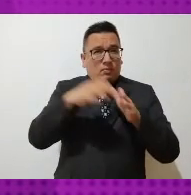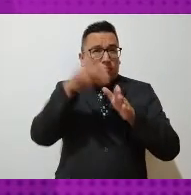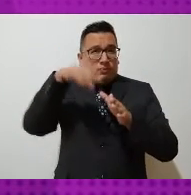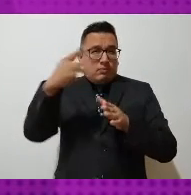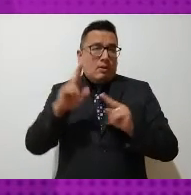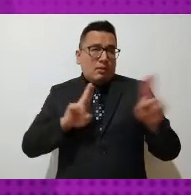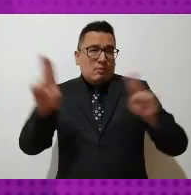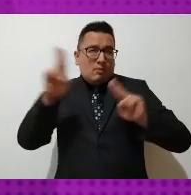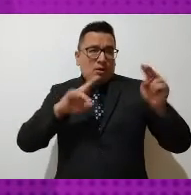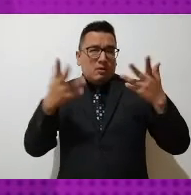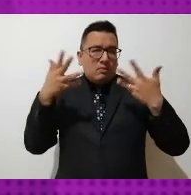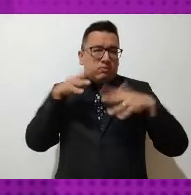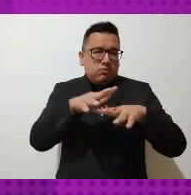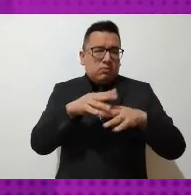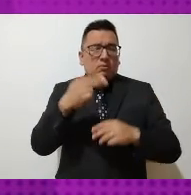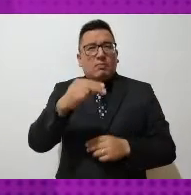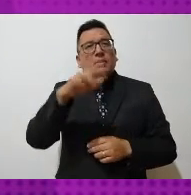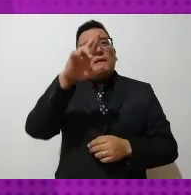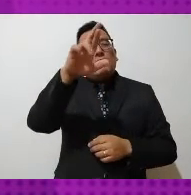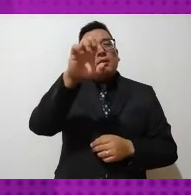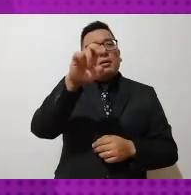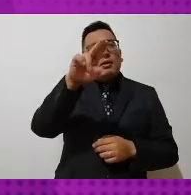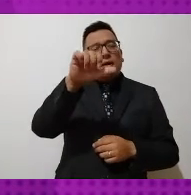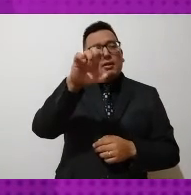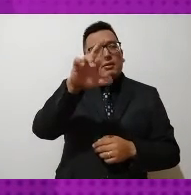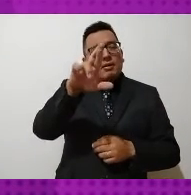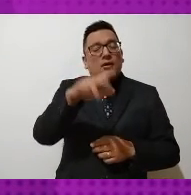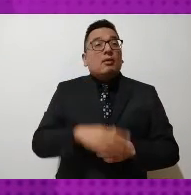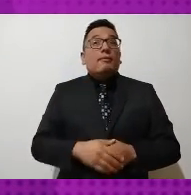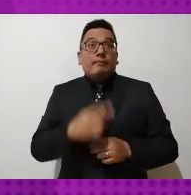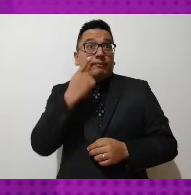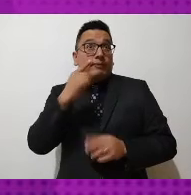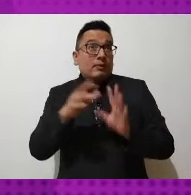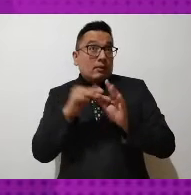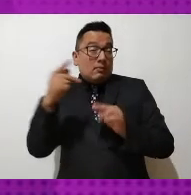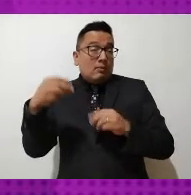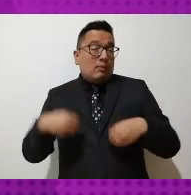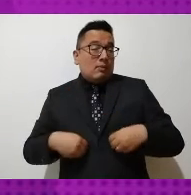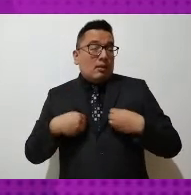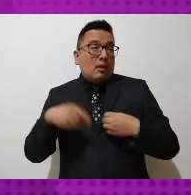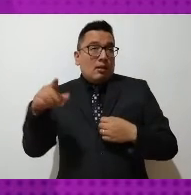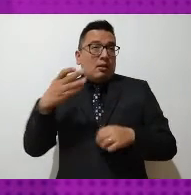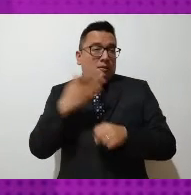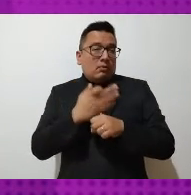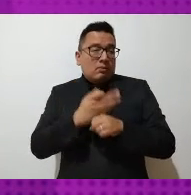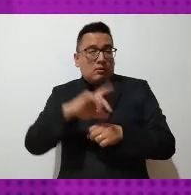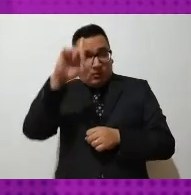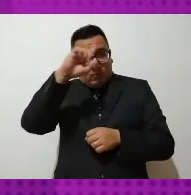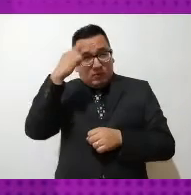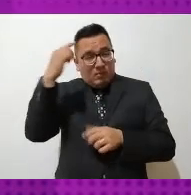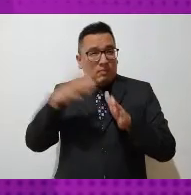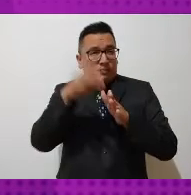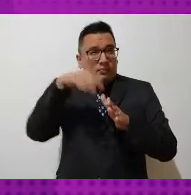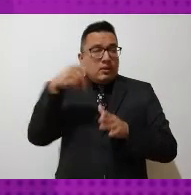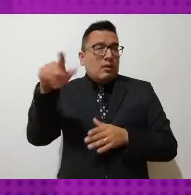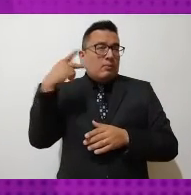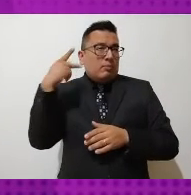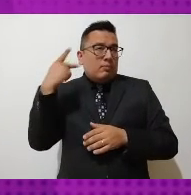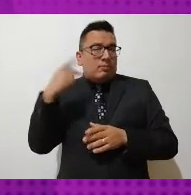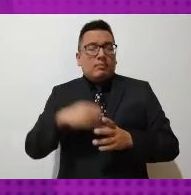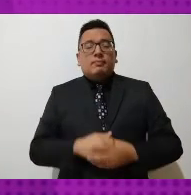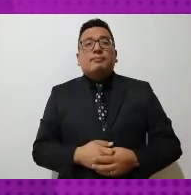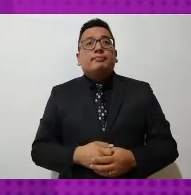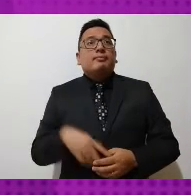por una Democracia Incluyente, RENACERI. Voy a permitirme leer un poco de su currículum. Actualmente es consejero electoral del Instituto Electoral del Estado de